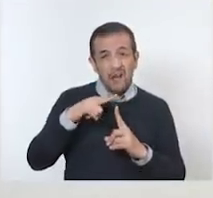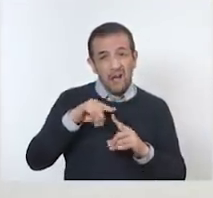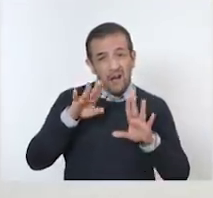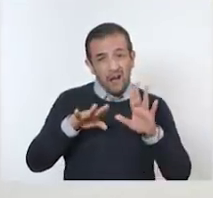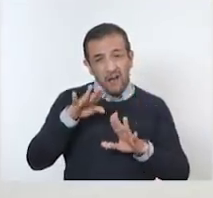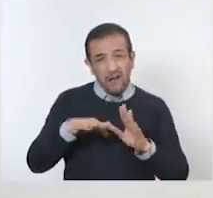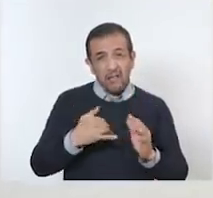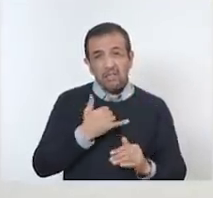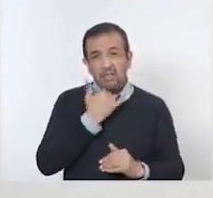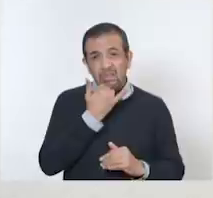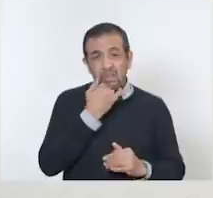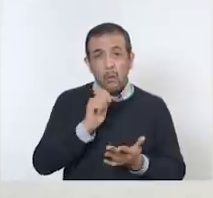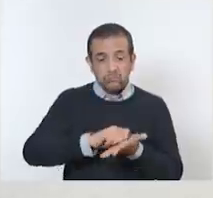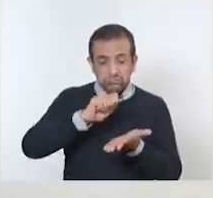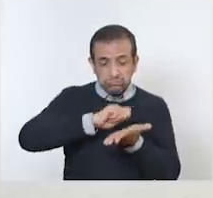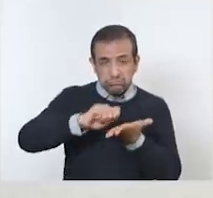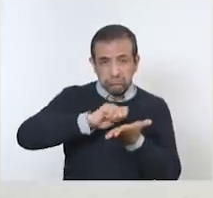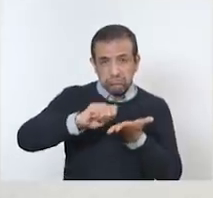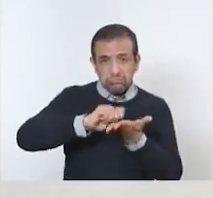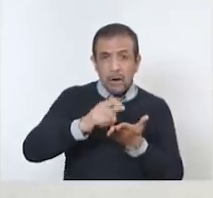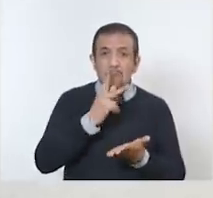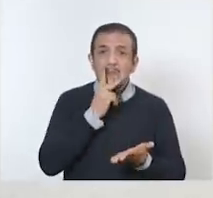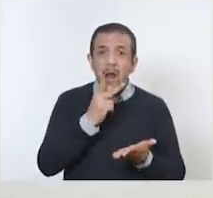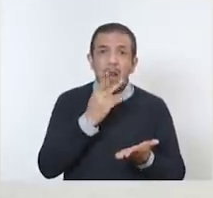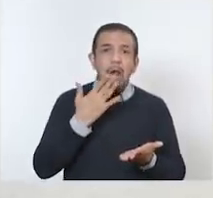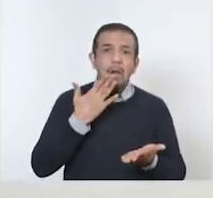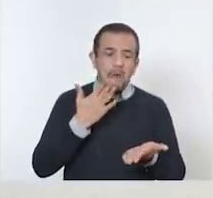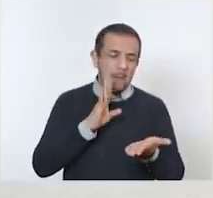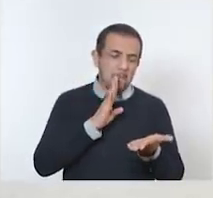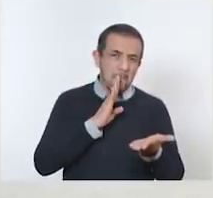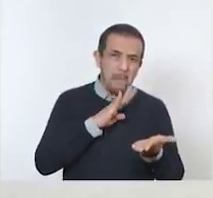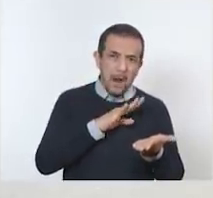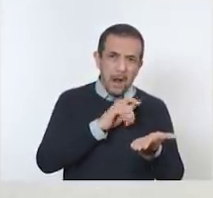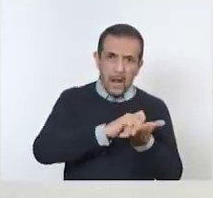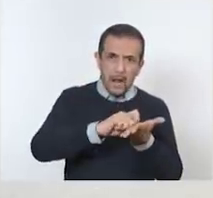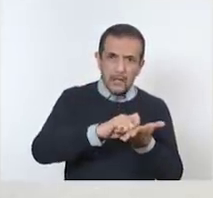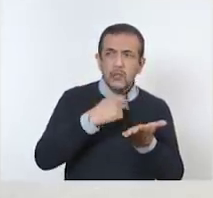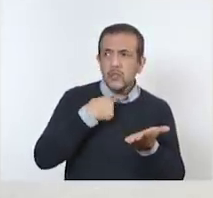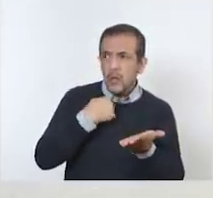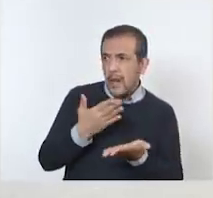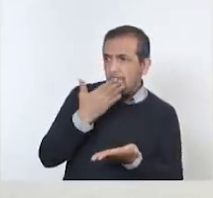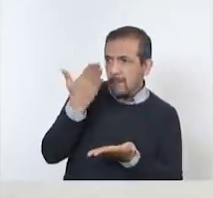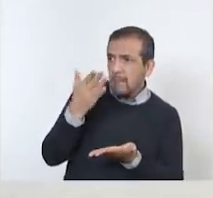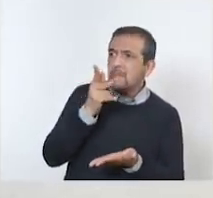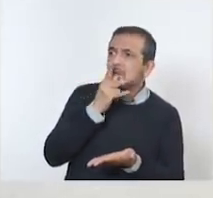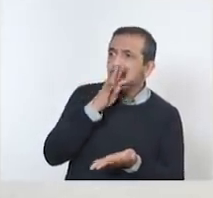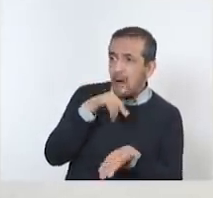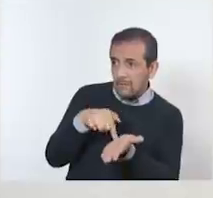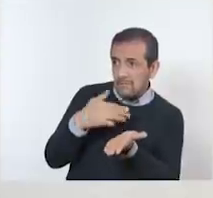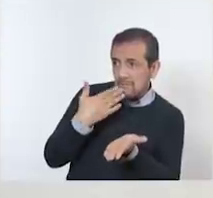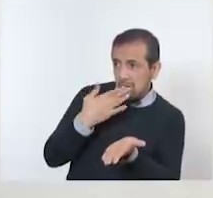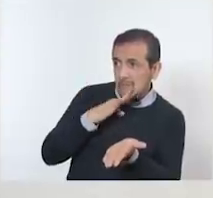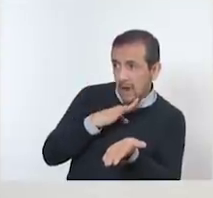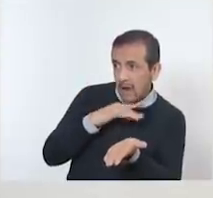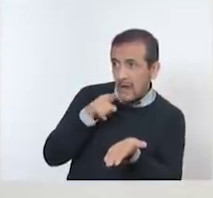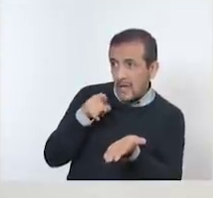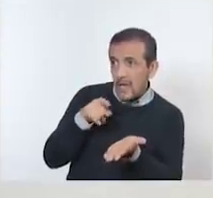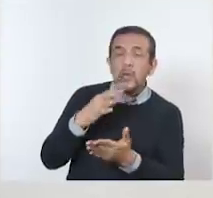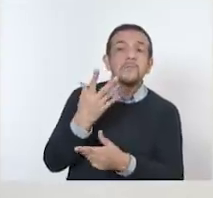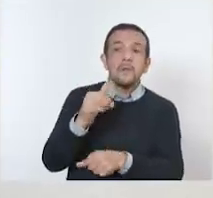tarea escribiendo una palabra mal y le pido ayuda a mis papás